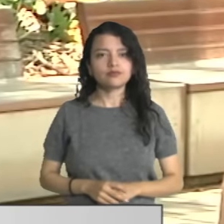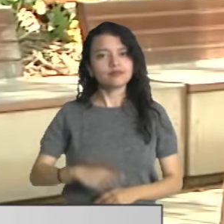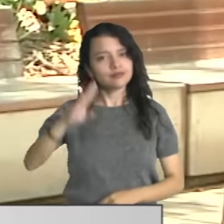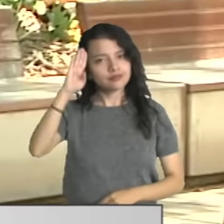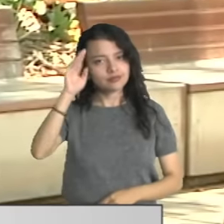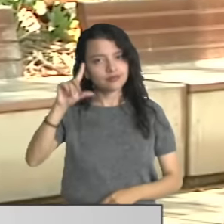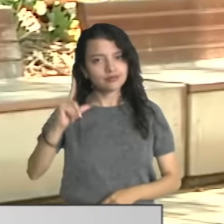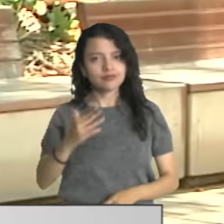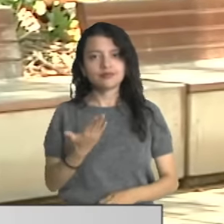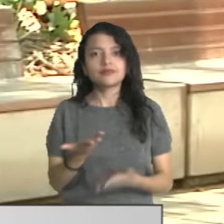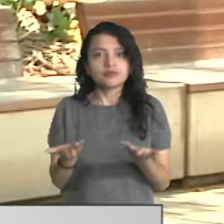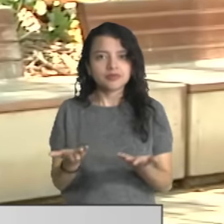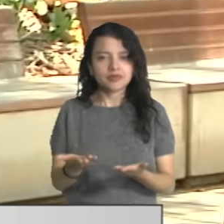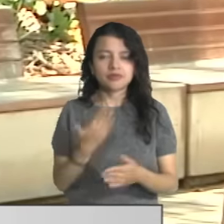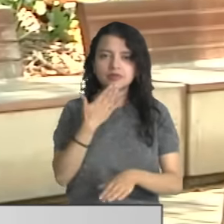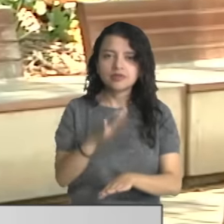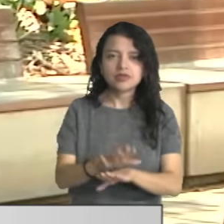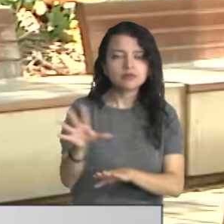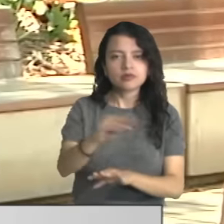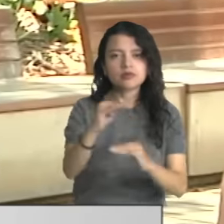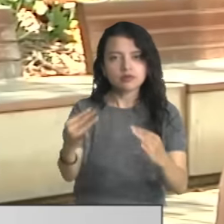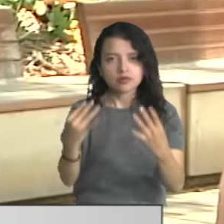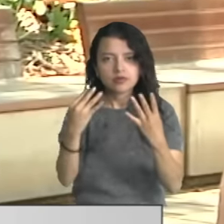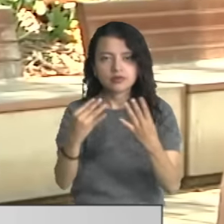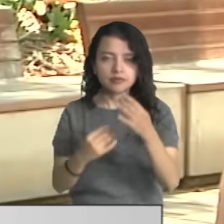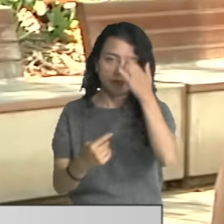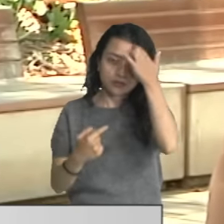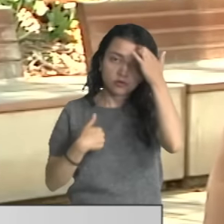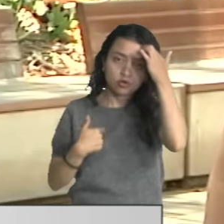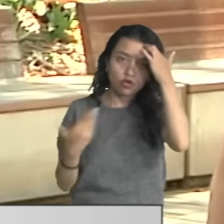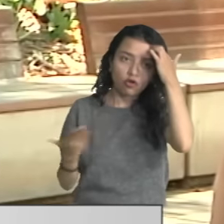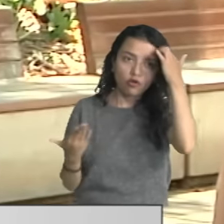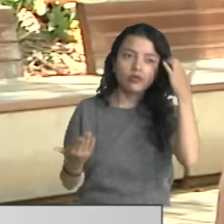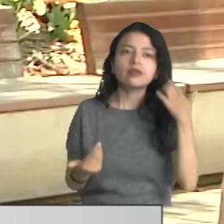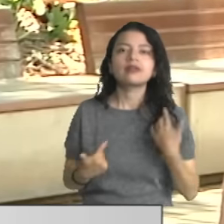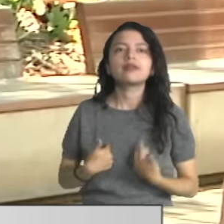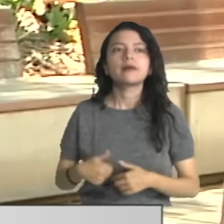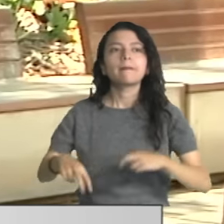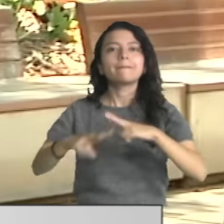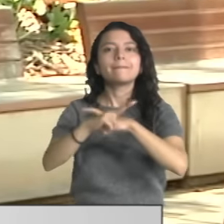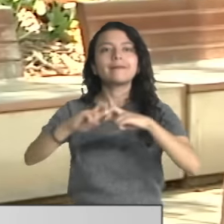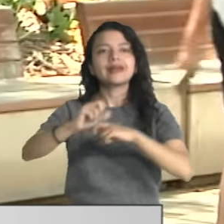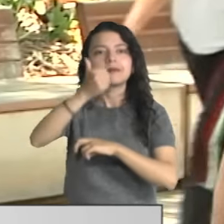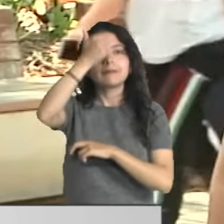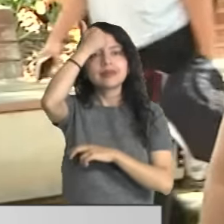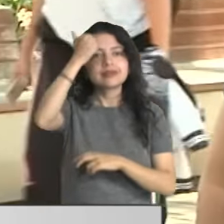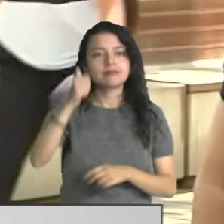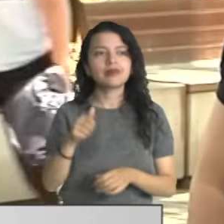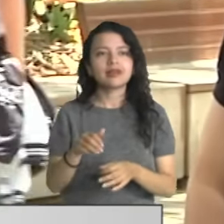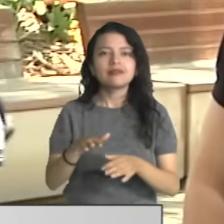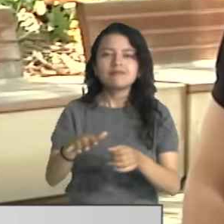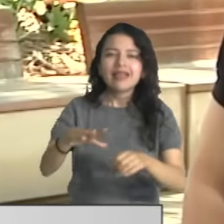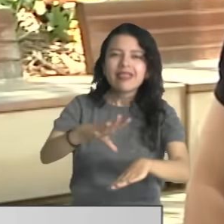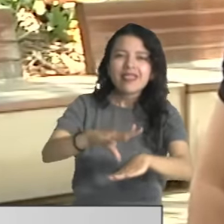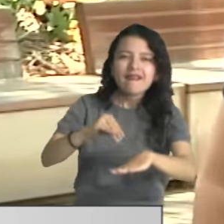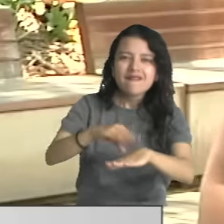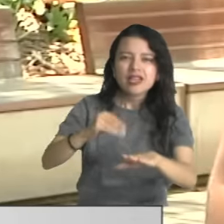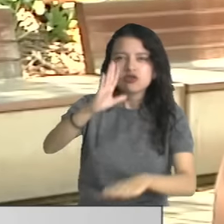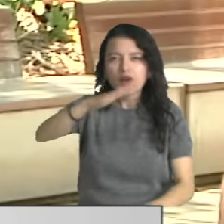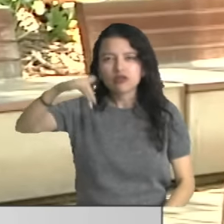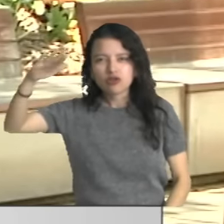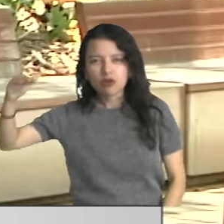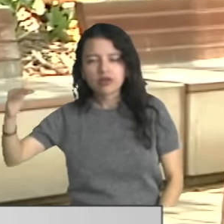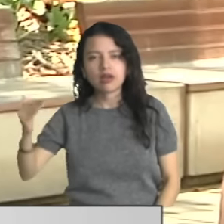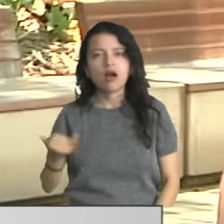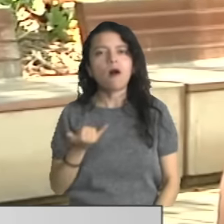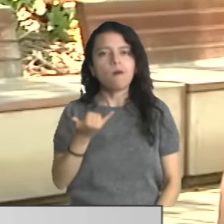Hola Luisa, ¿qué tal? Buenas tardes para usted y para todos los televidentes. Originamos esta información desde el Parque Principal de Bello en Antioquia, municipio donde